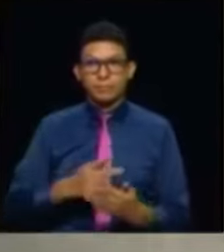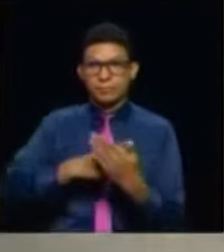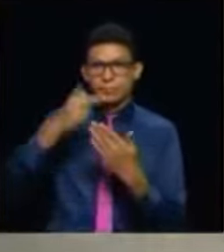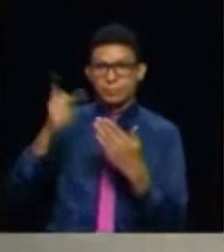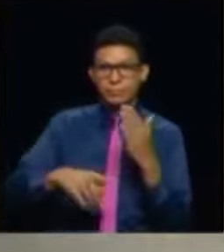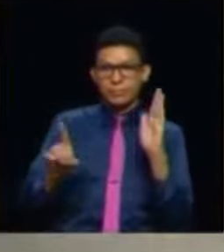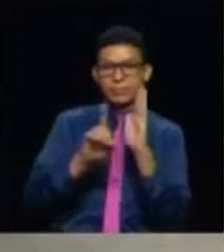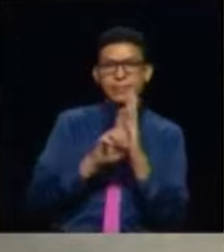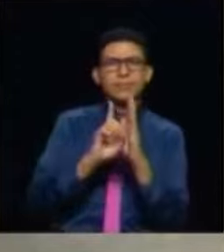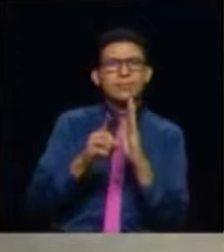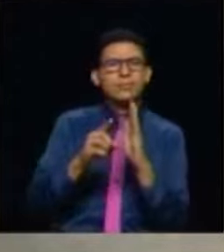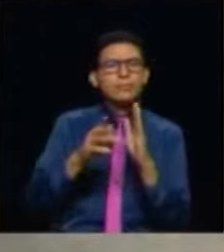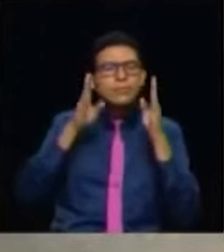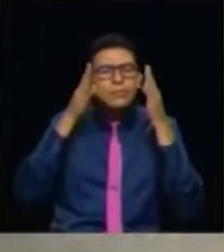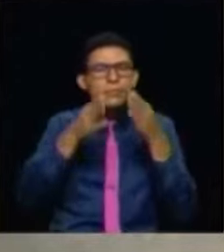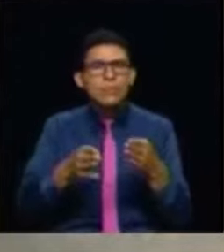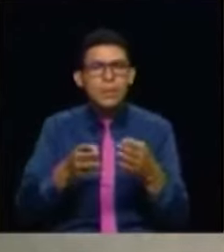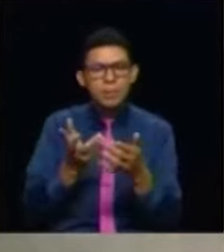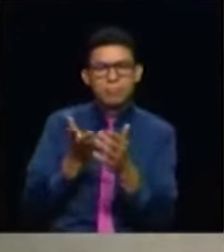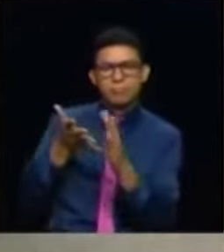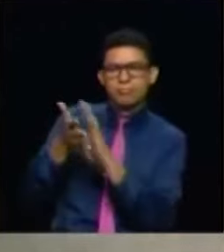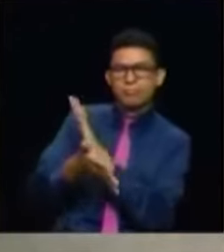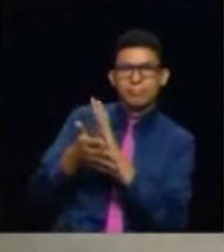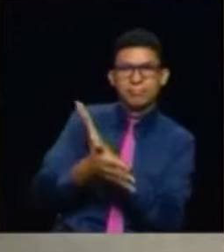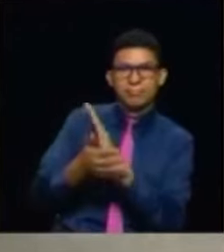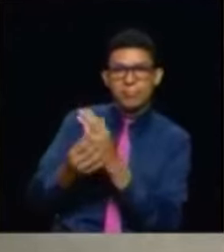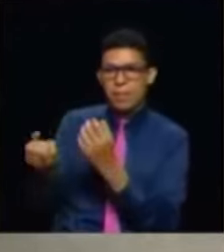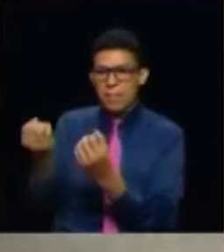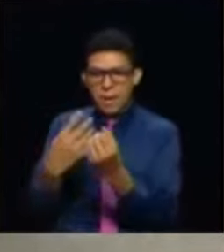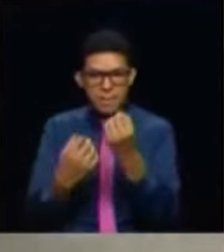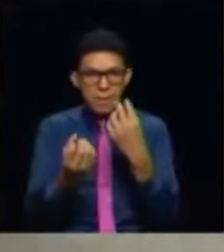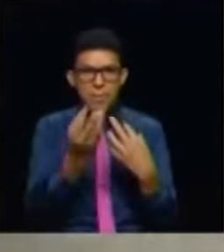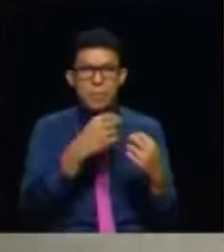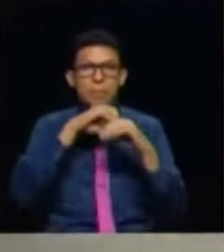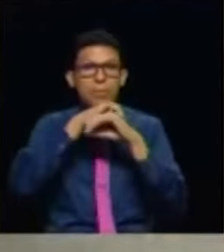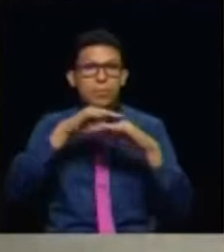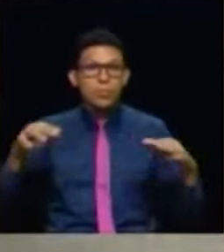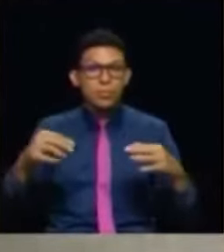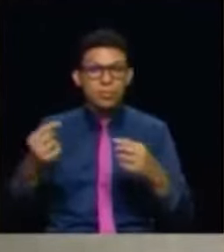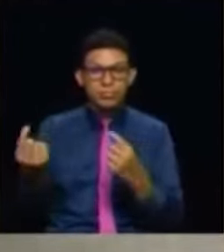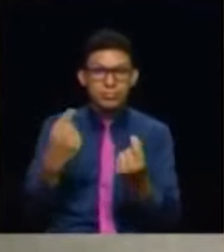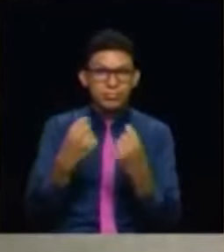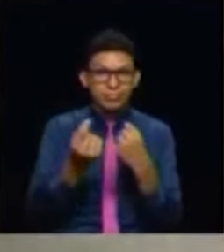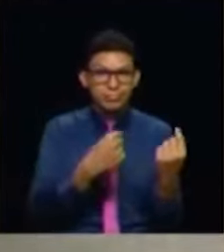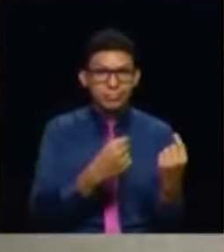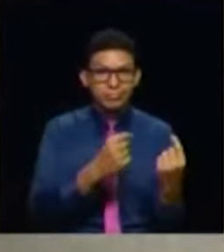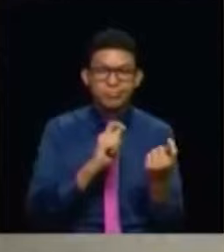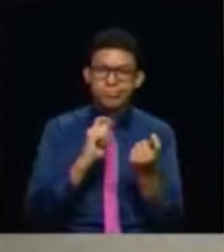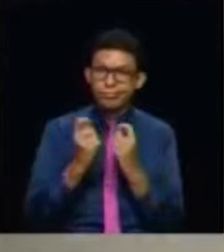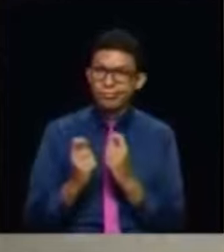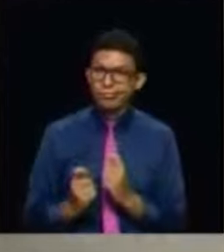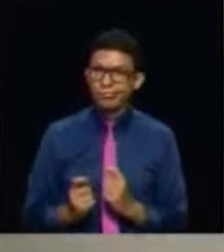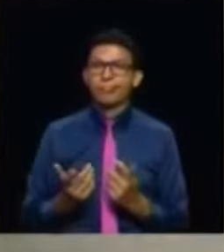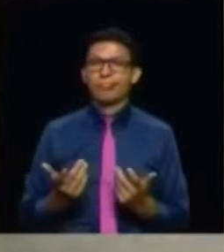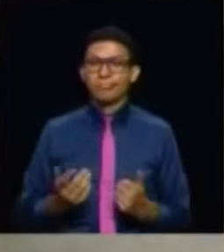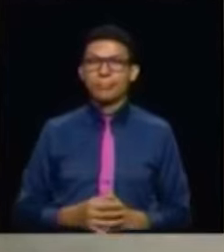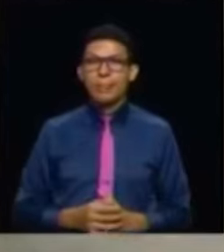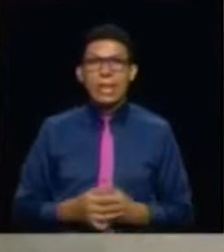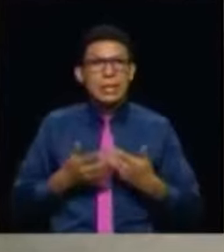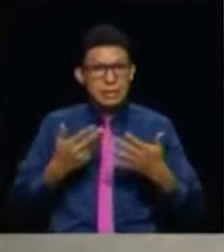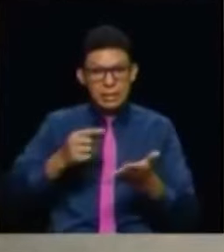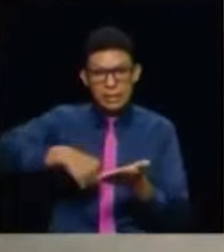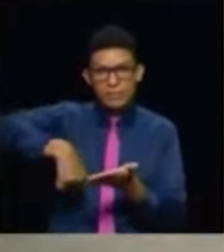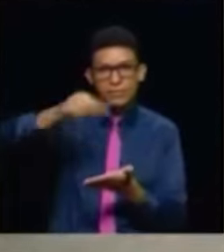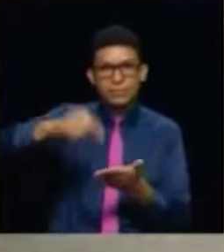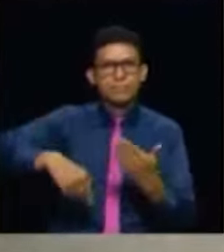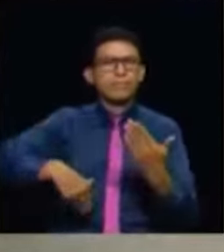decreto se tendrán en cuenta los comentarios recibidos mientras estuvo en consulta pública y se harán los ajustes correspondientes. Una vez sea firmado,